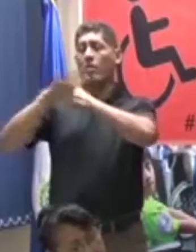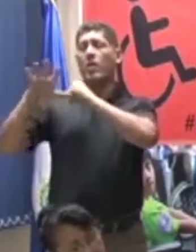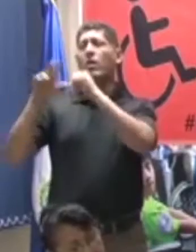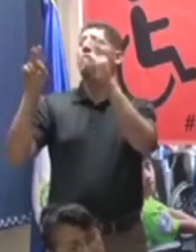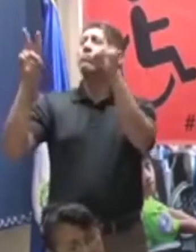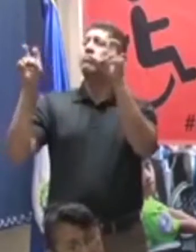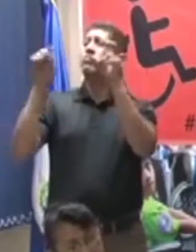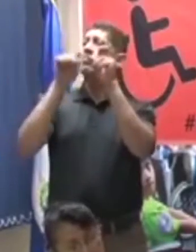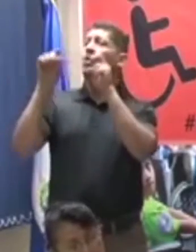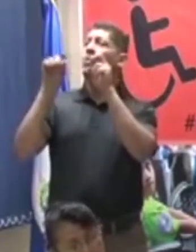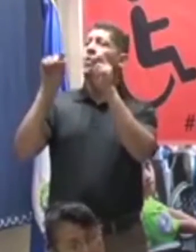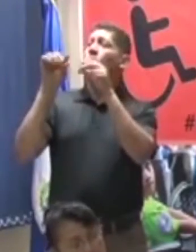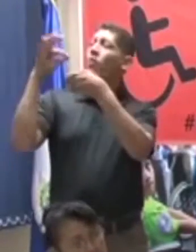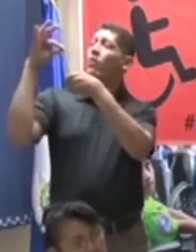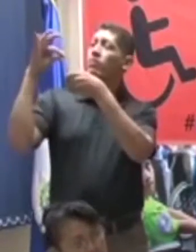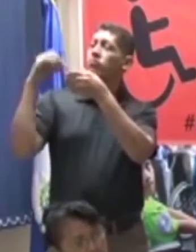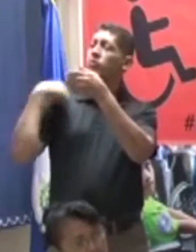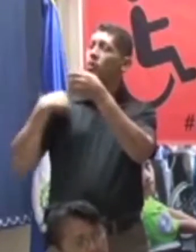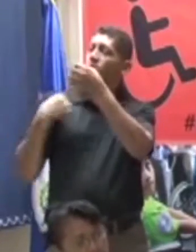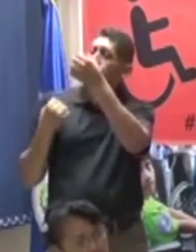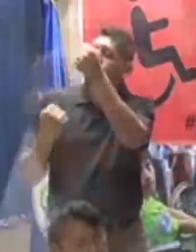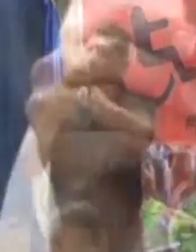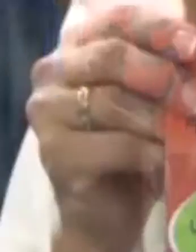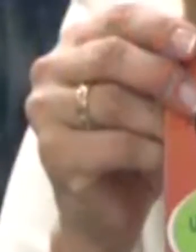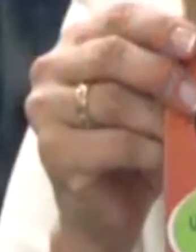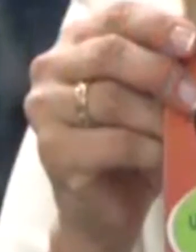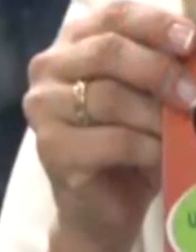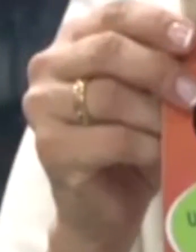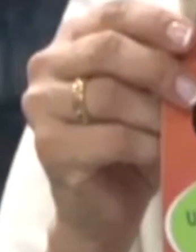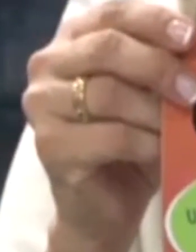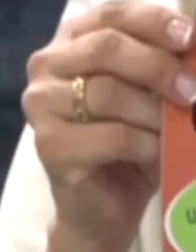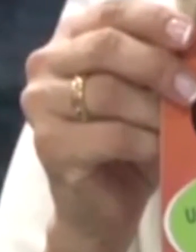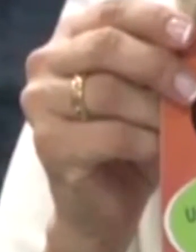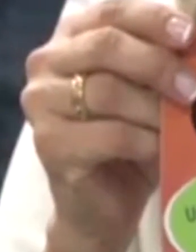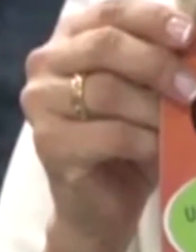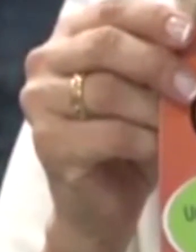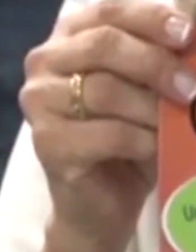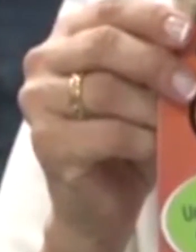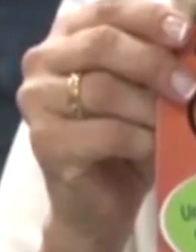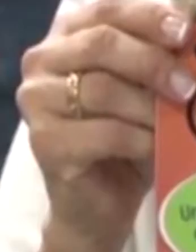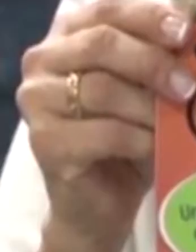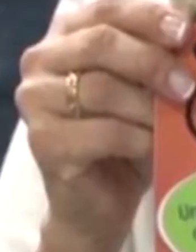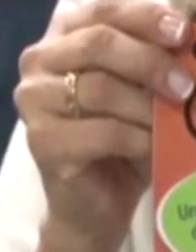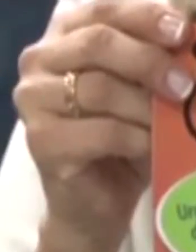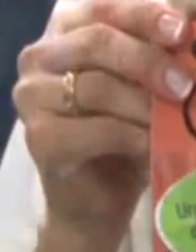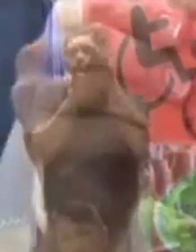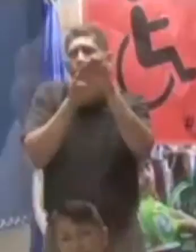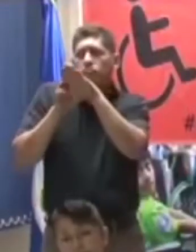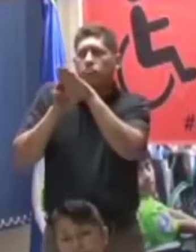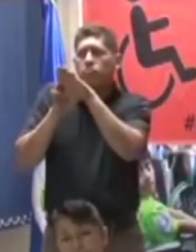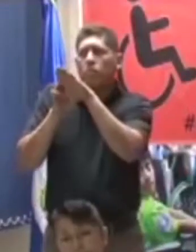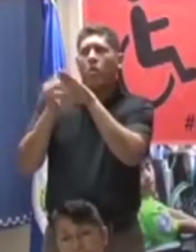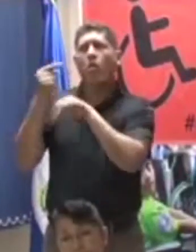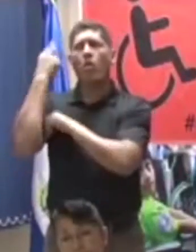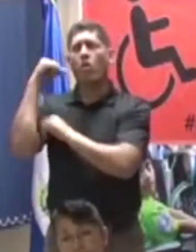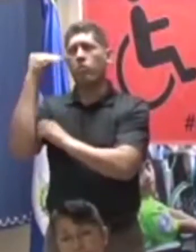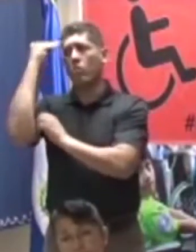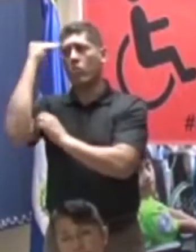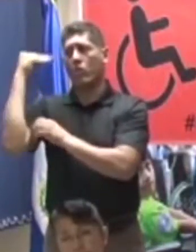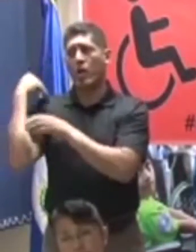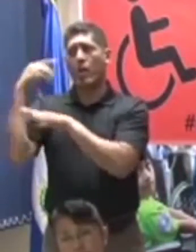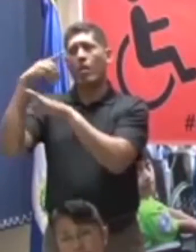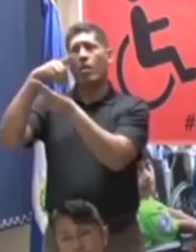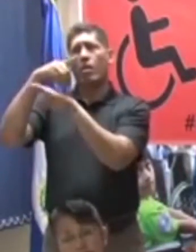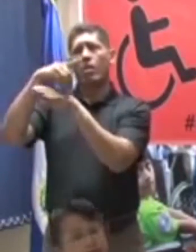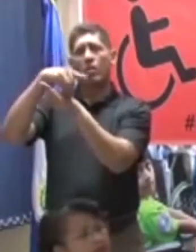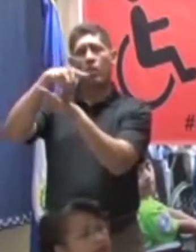Discapacidad. La campaña de las organizaciones sociales de y para personas con discapacidad se dará a conocer a través de recursos como